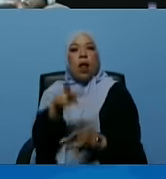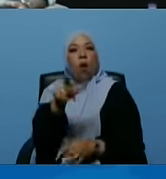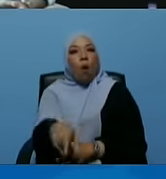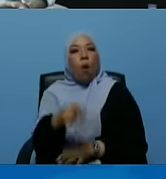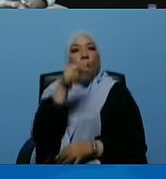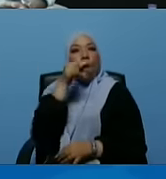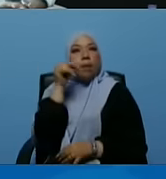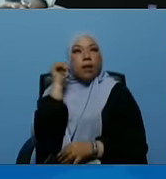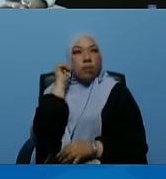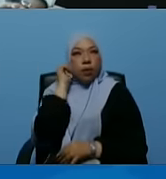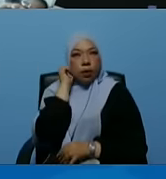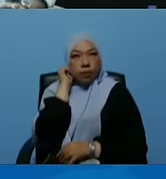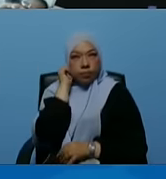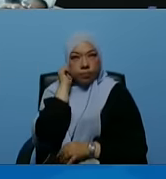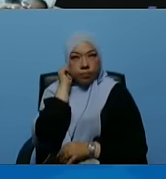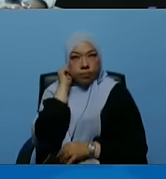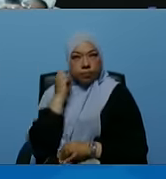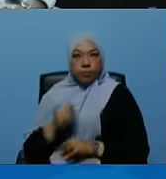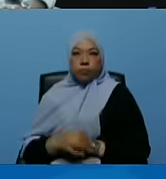venezolanas.